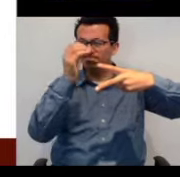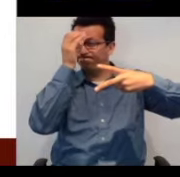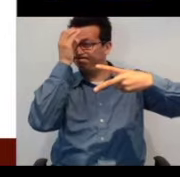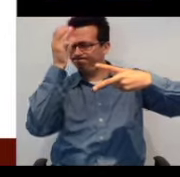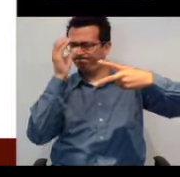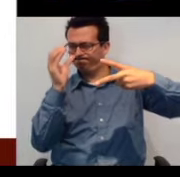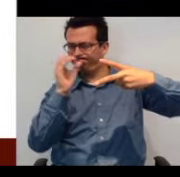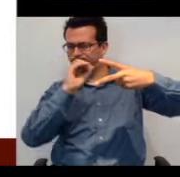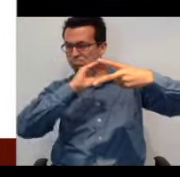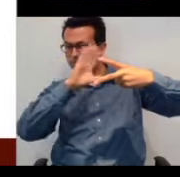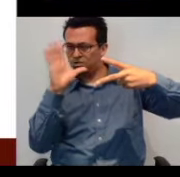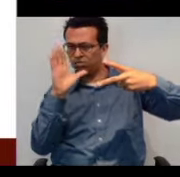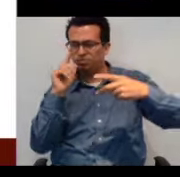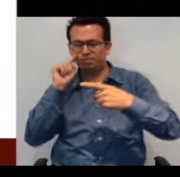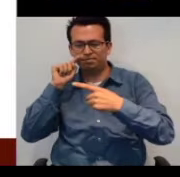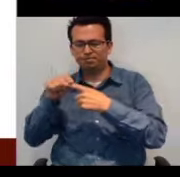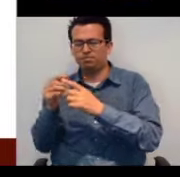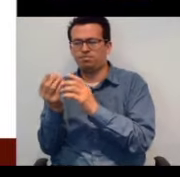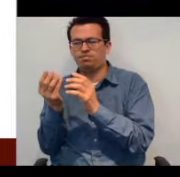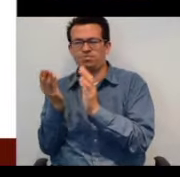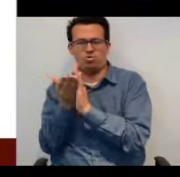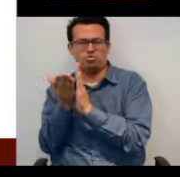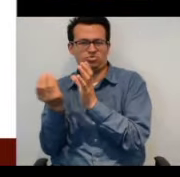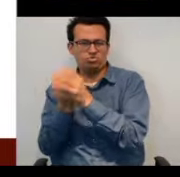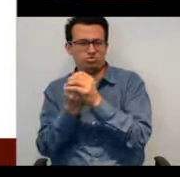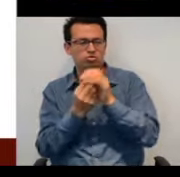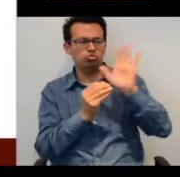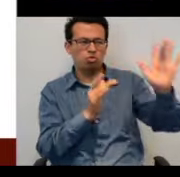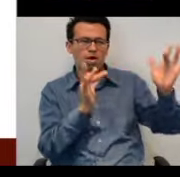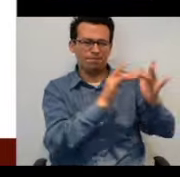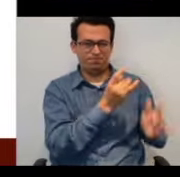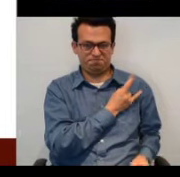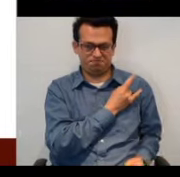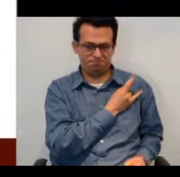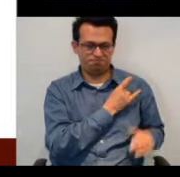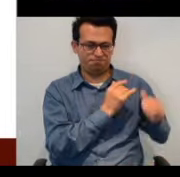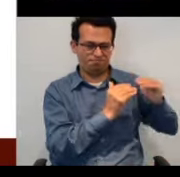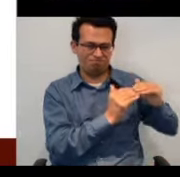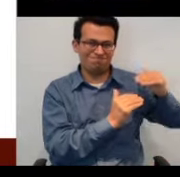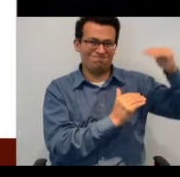superior y una segunda parte, cuál ha sido su aplicación en el caso colombiano.